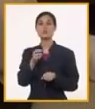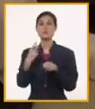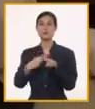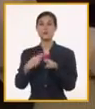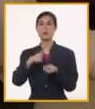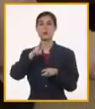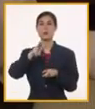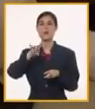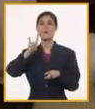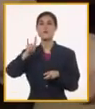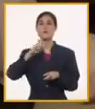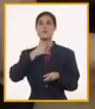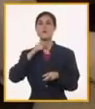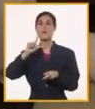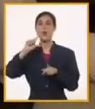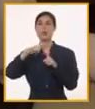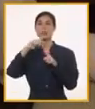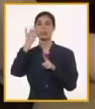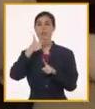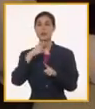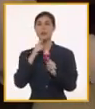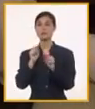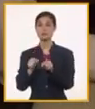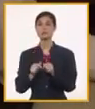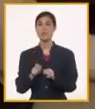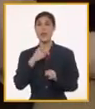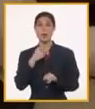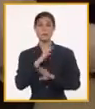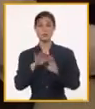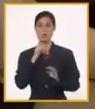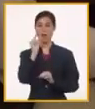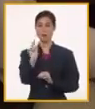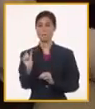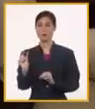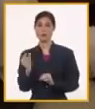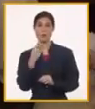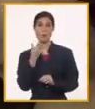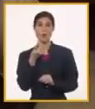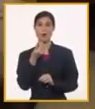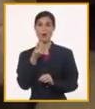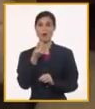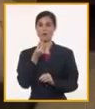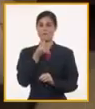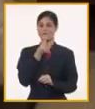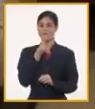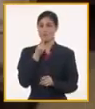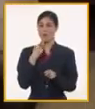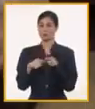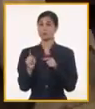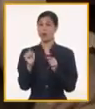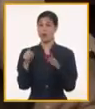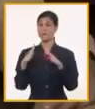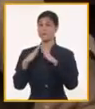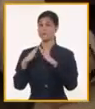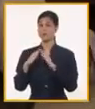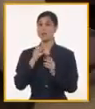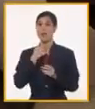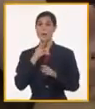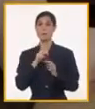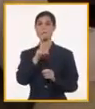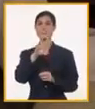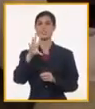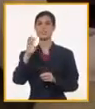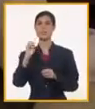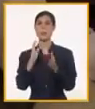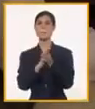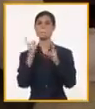su proporción desde el punto de vista de los habitantes, muchos veteranos. Los 20 de mayo yo recuerdo que salían con sus medallas. Yo